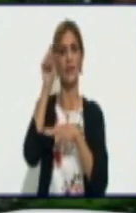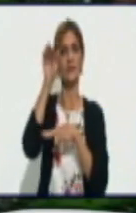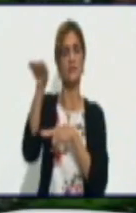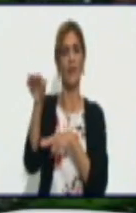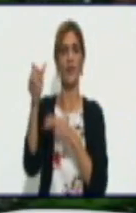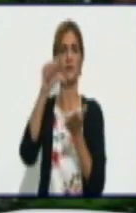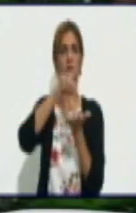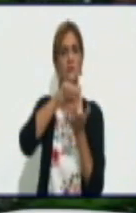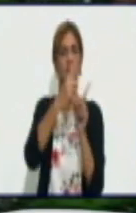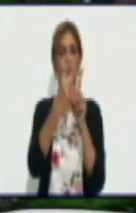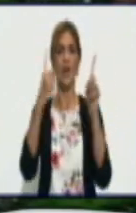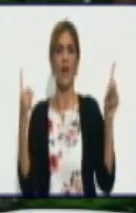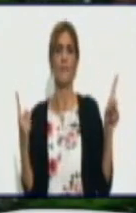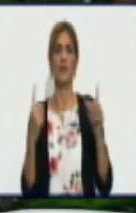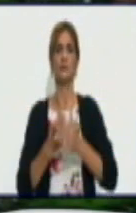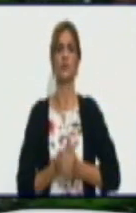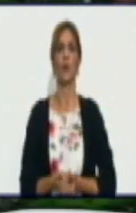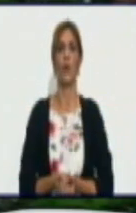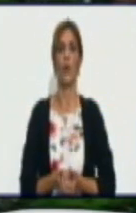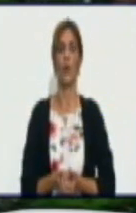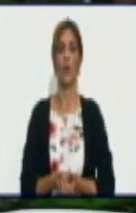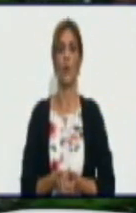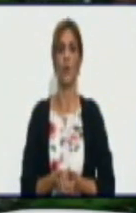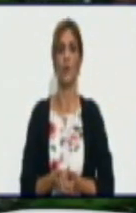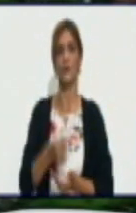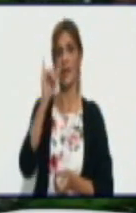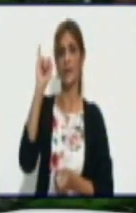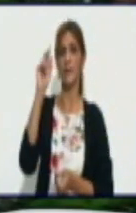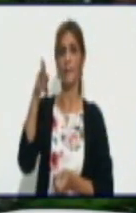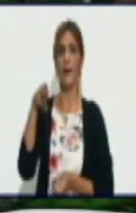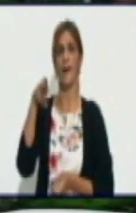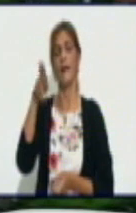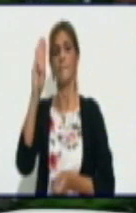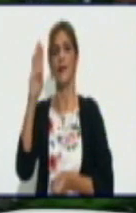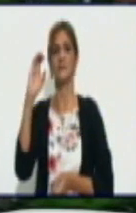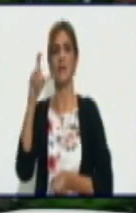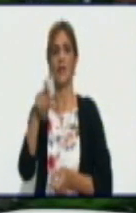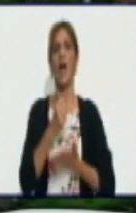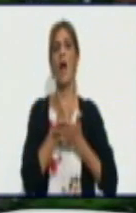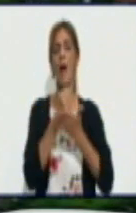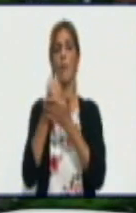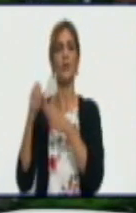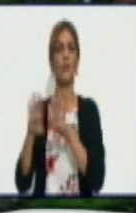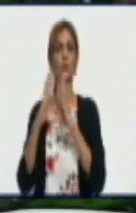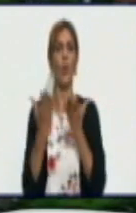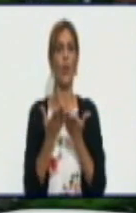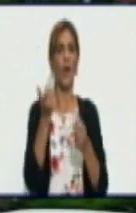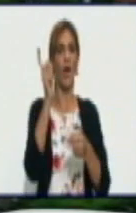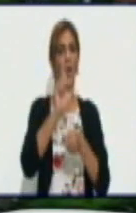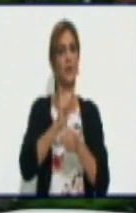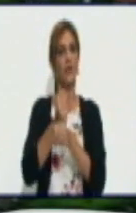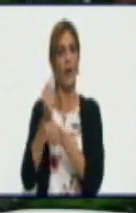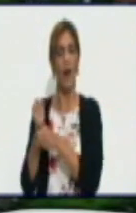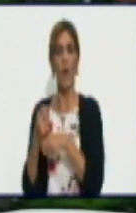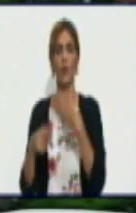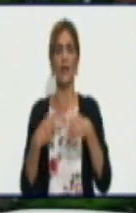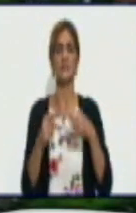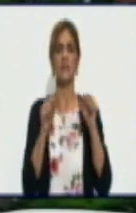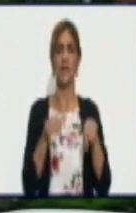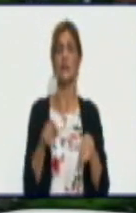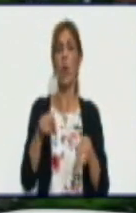IPBC Silberto Álvarez Aroche, el equipo de médicos y enfermeras que han estado apoyando esa labor allí, que culminan hoy su